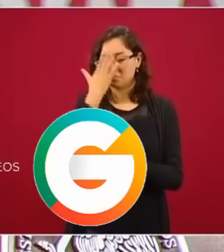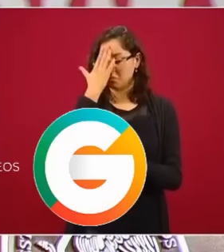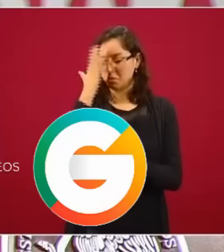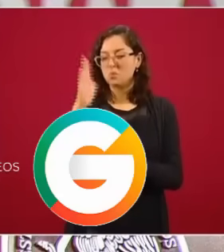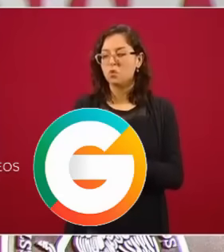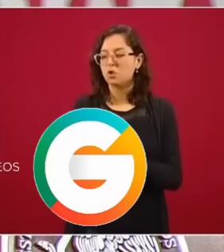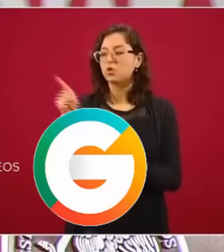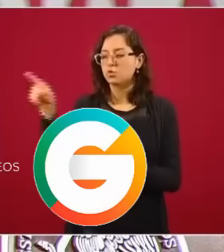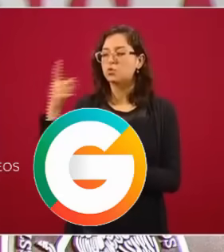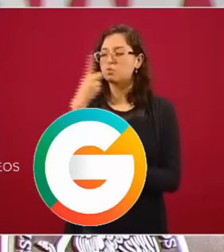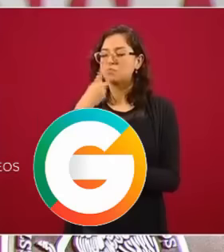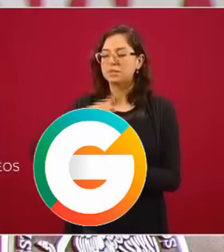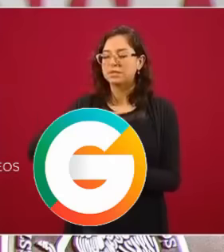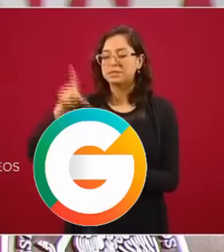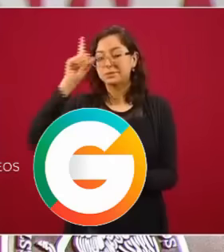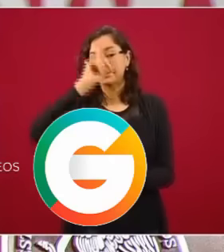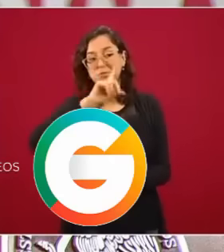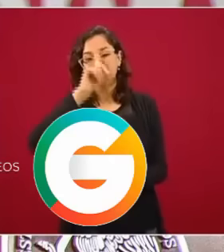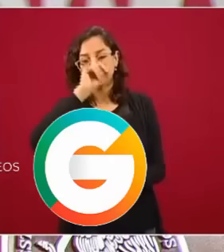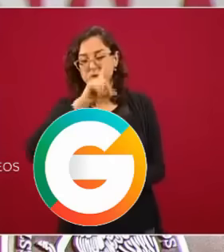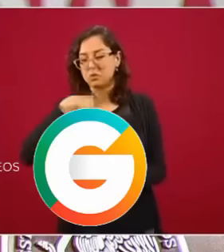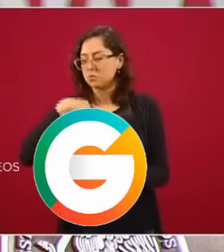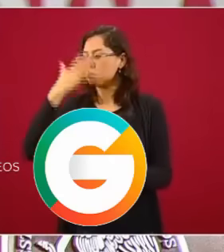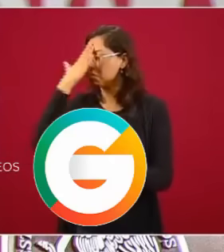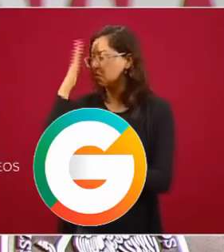lo que me dijiste,